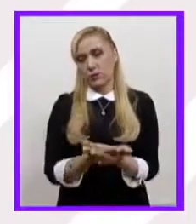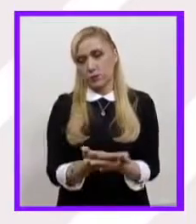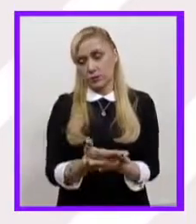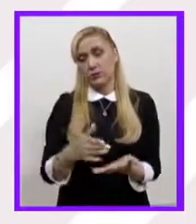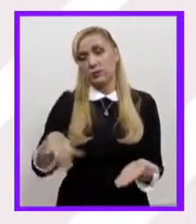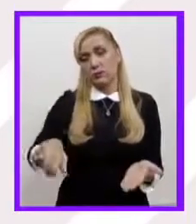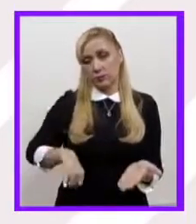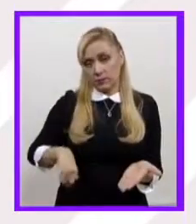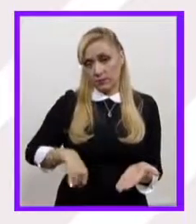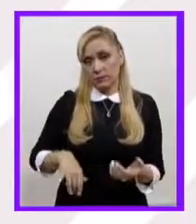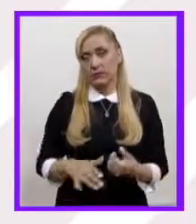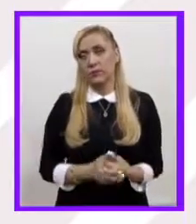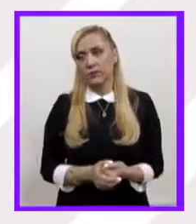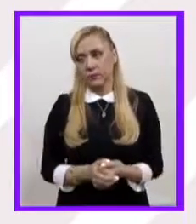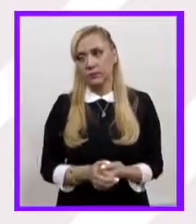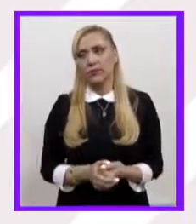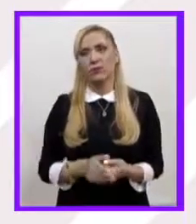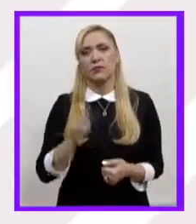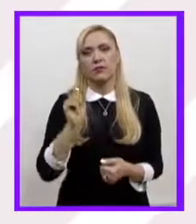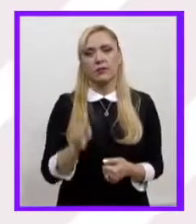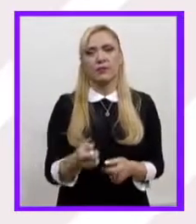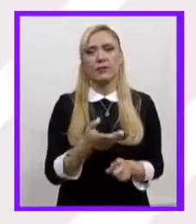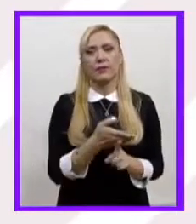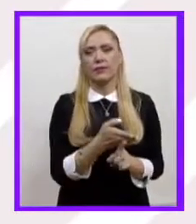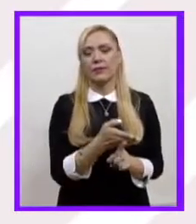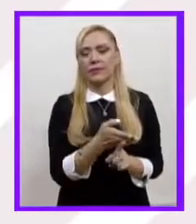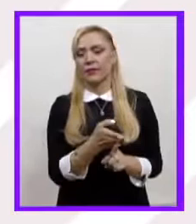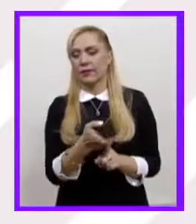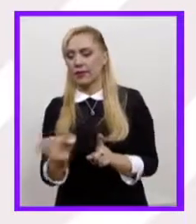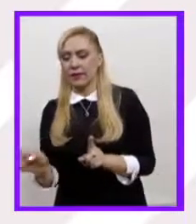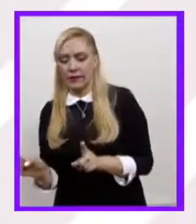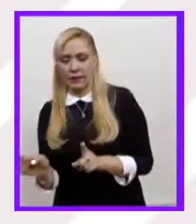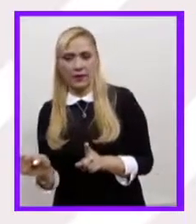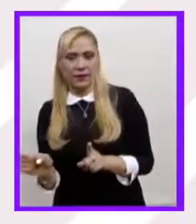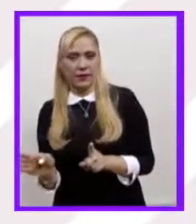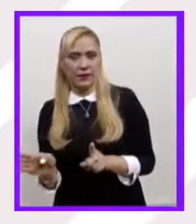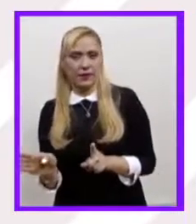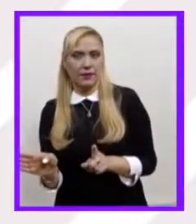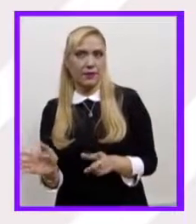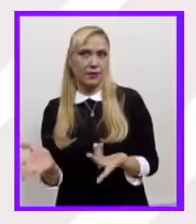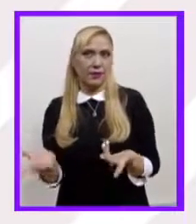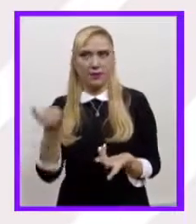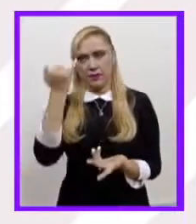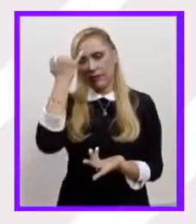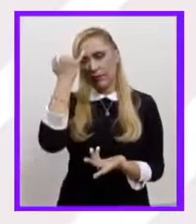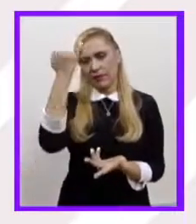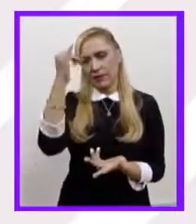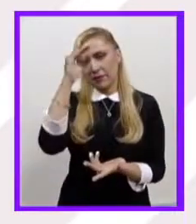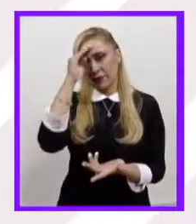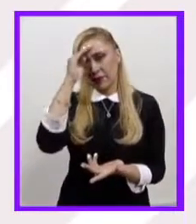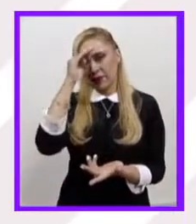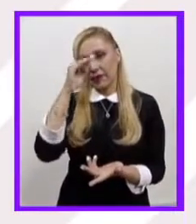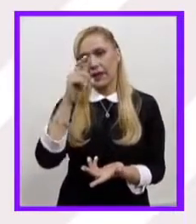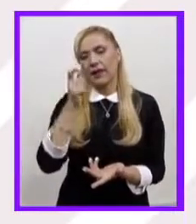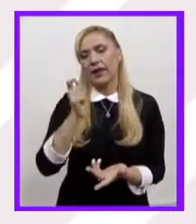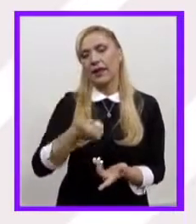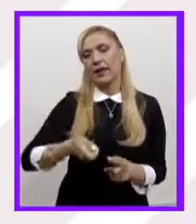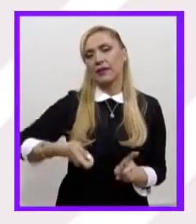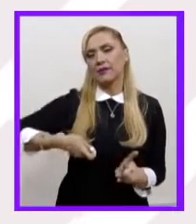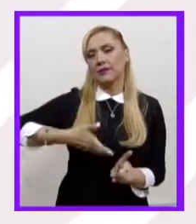muy interesante porque se sale justamente de la idea de esto que